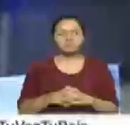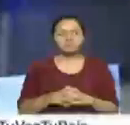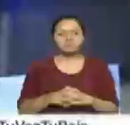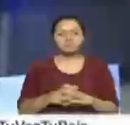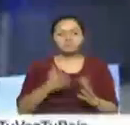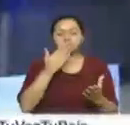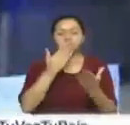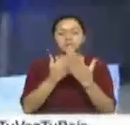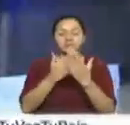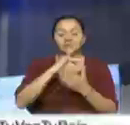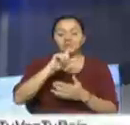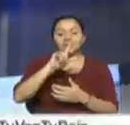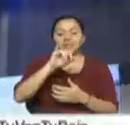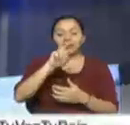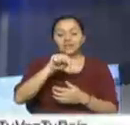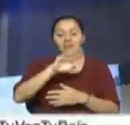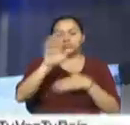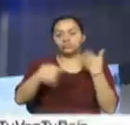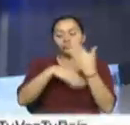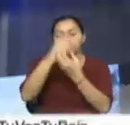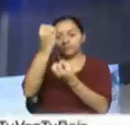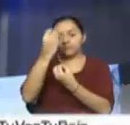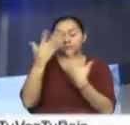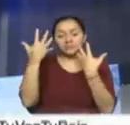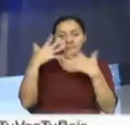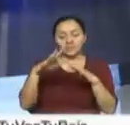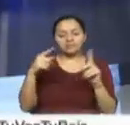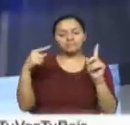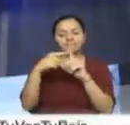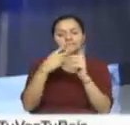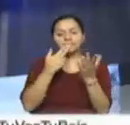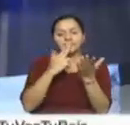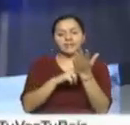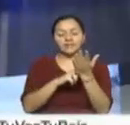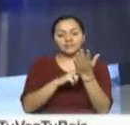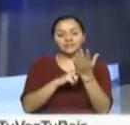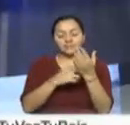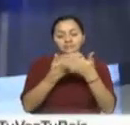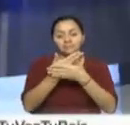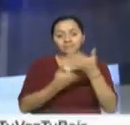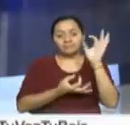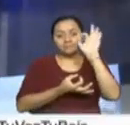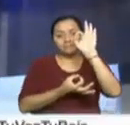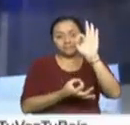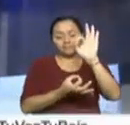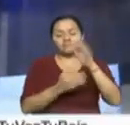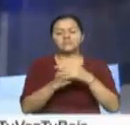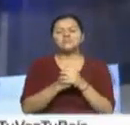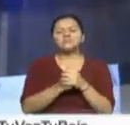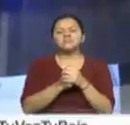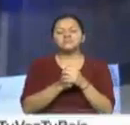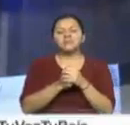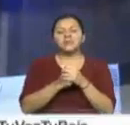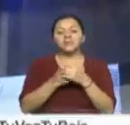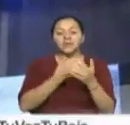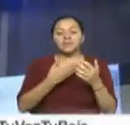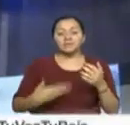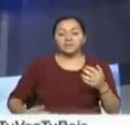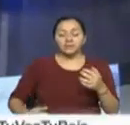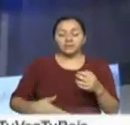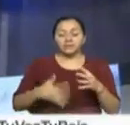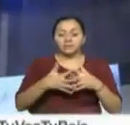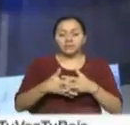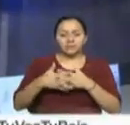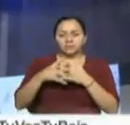Gracias, Jalil, por tu completo reporte. Ahora les contamos que a través de un comunicado de prensa, la Casa Blanca dio a conocer el despido de James